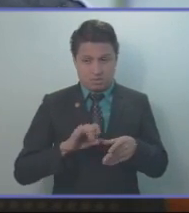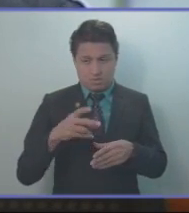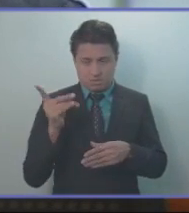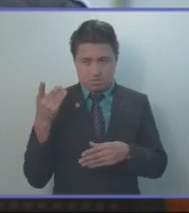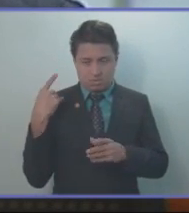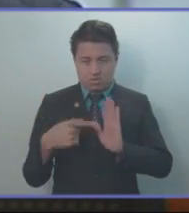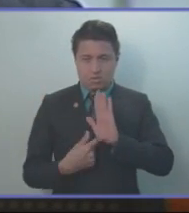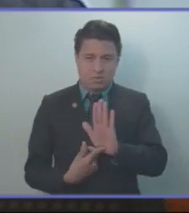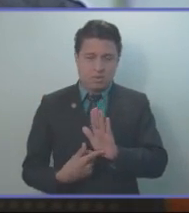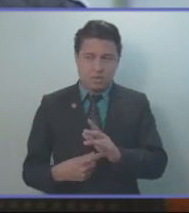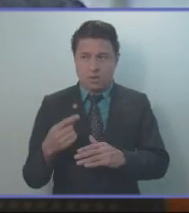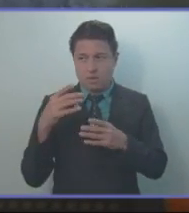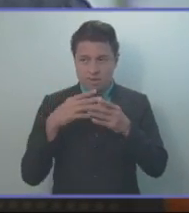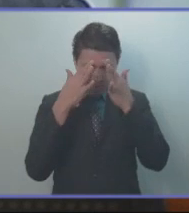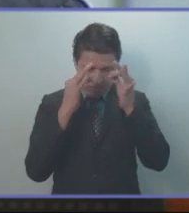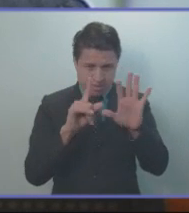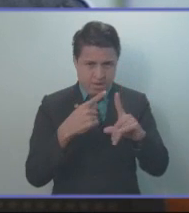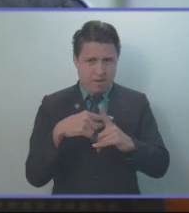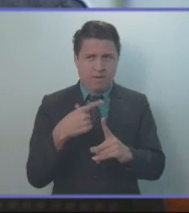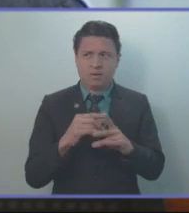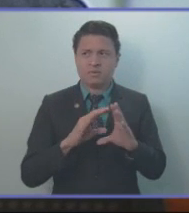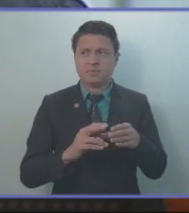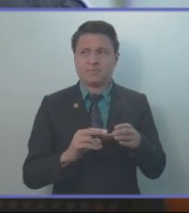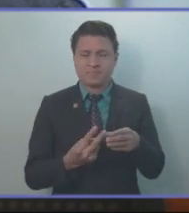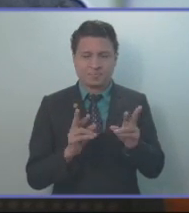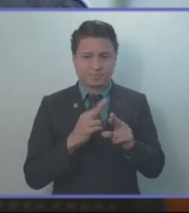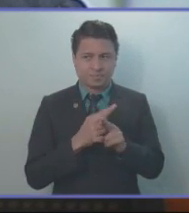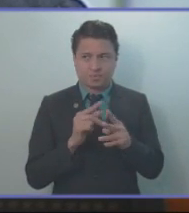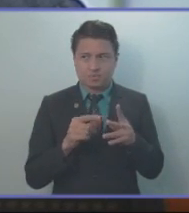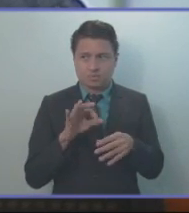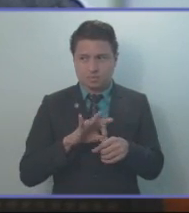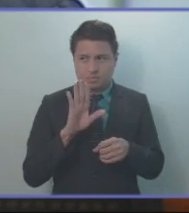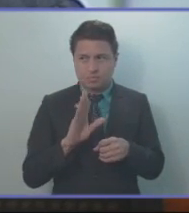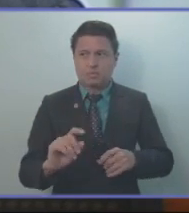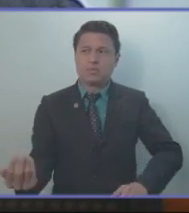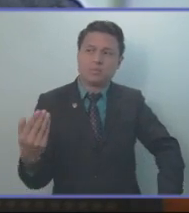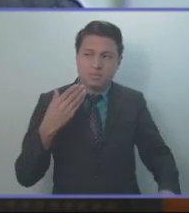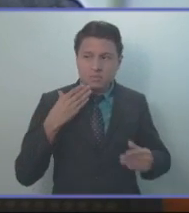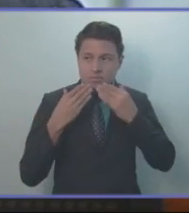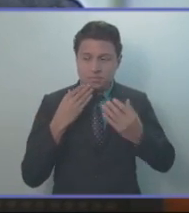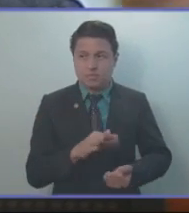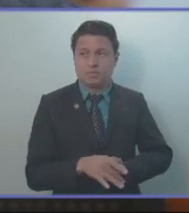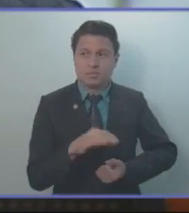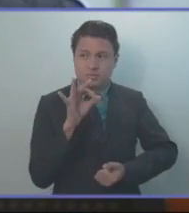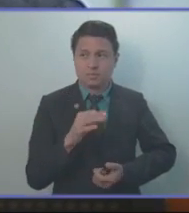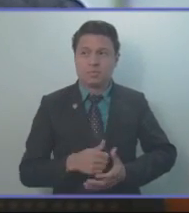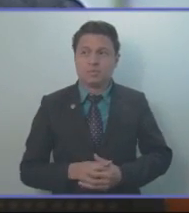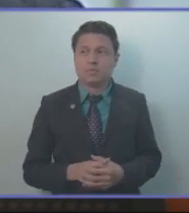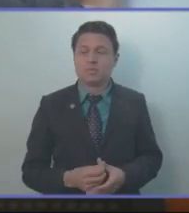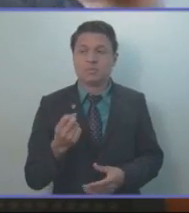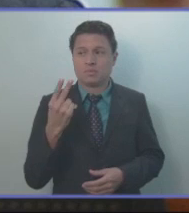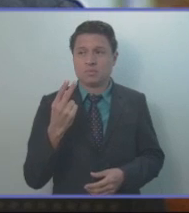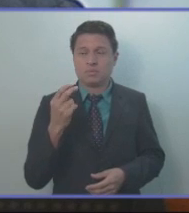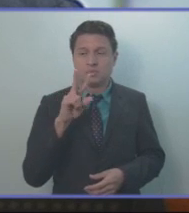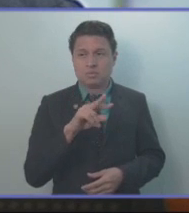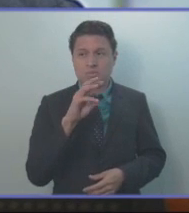dictamen número 6, favorable. La Comisión de Reformas Electorales y Constitucionales se refiere a los expedientes números